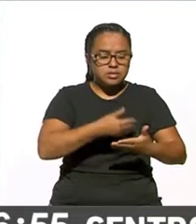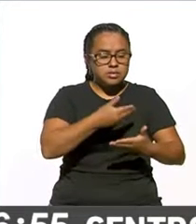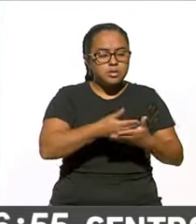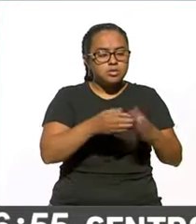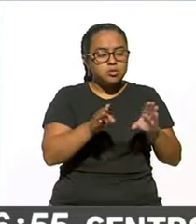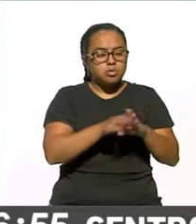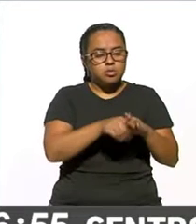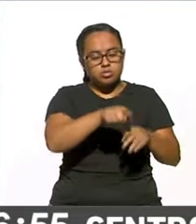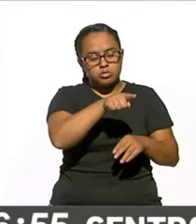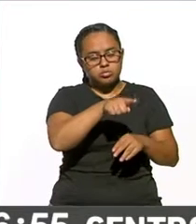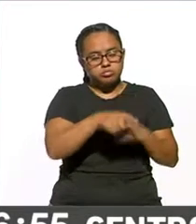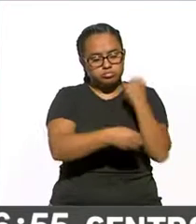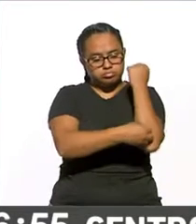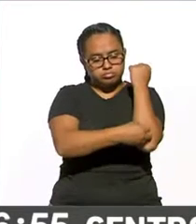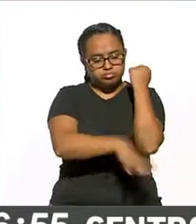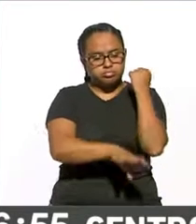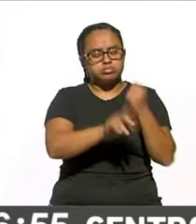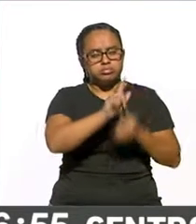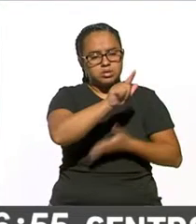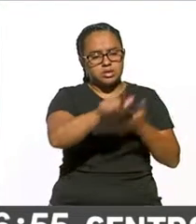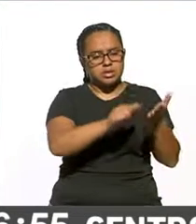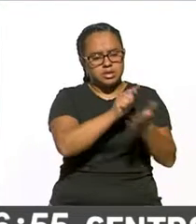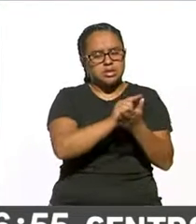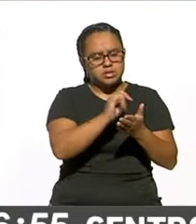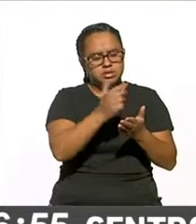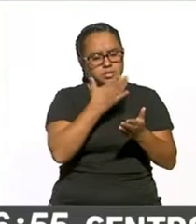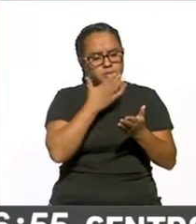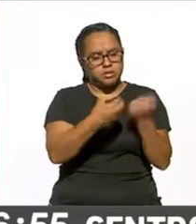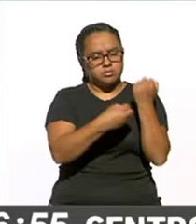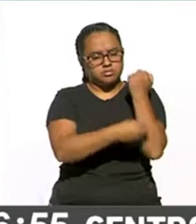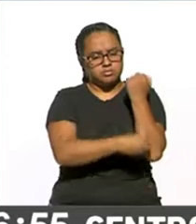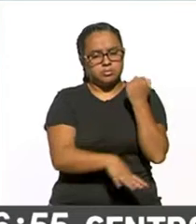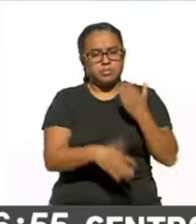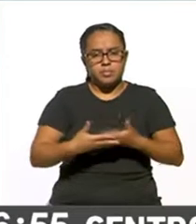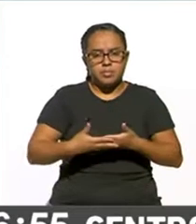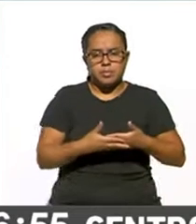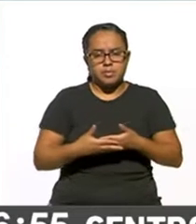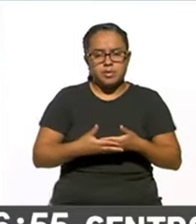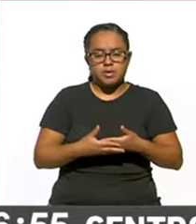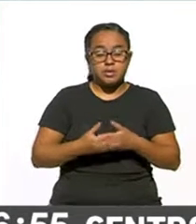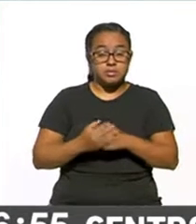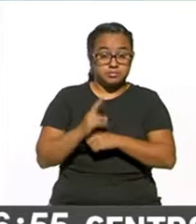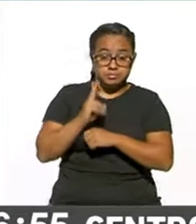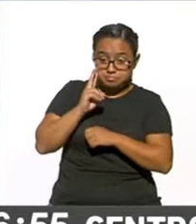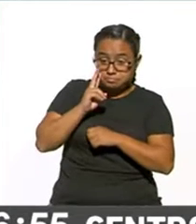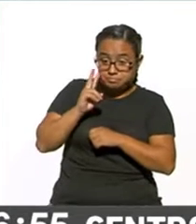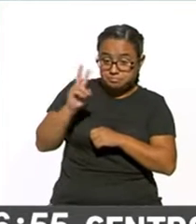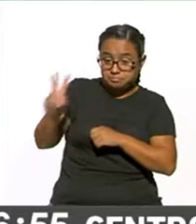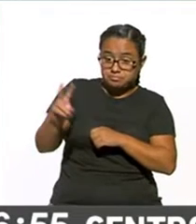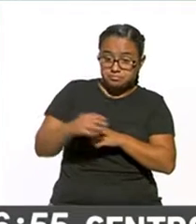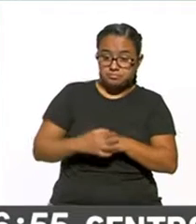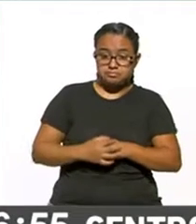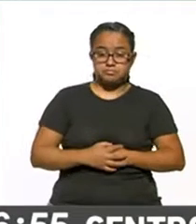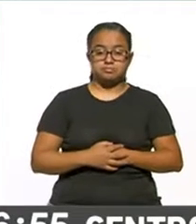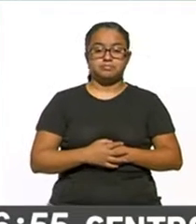interrupción legal del embarazo. Si ves,